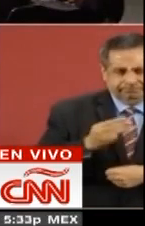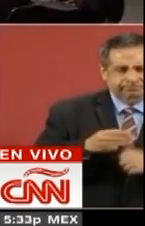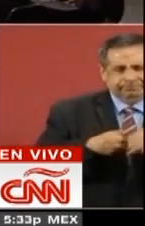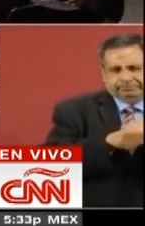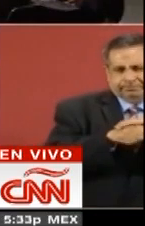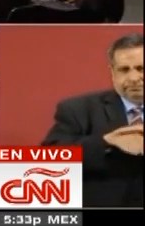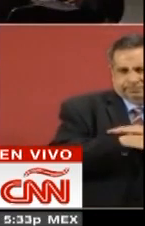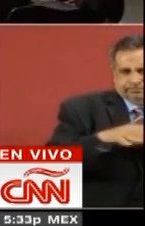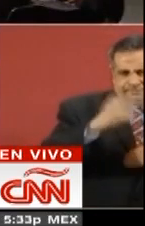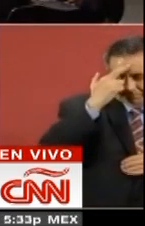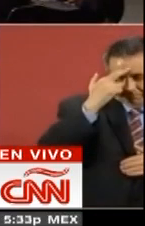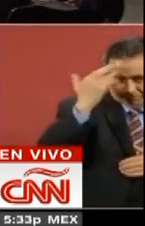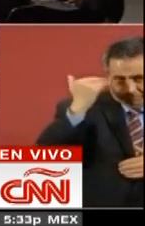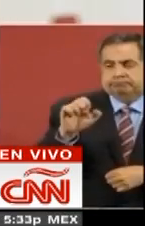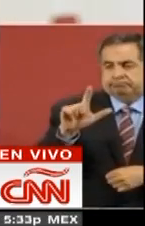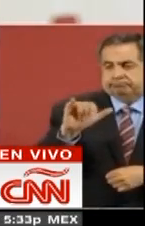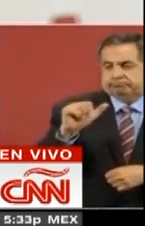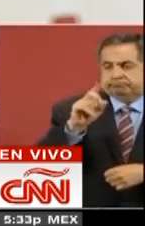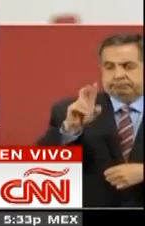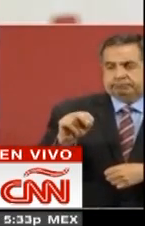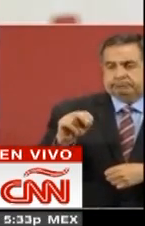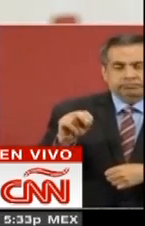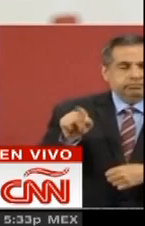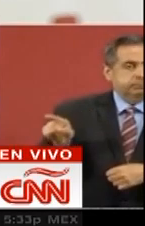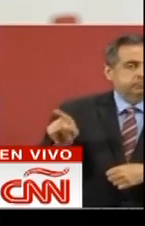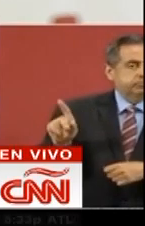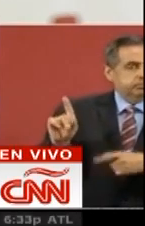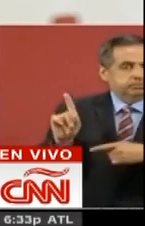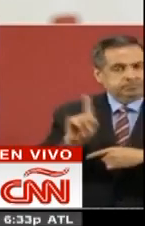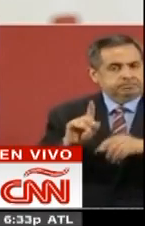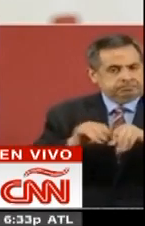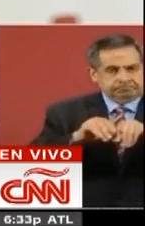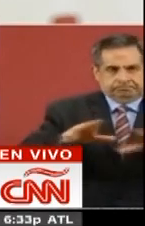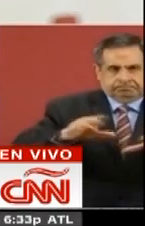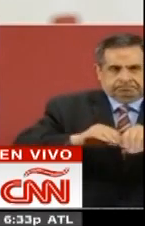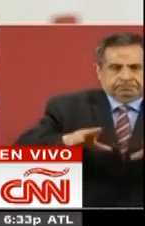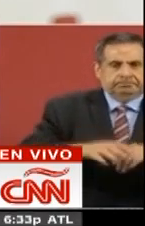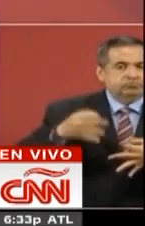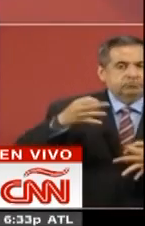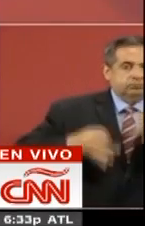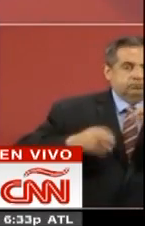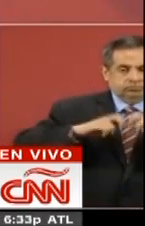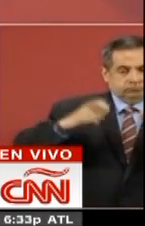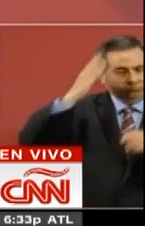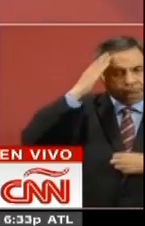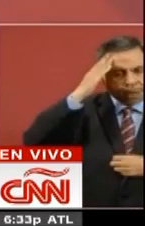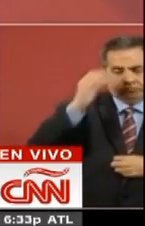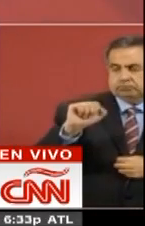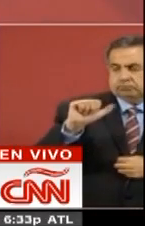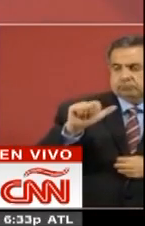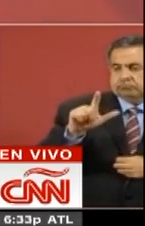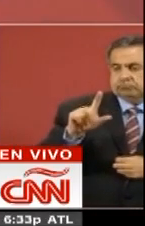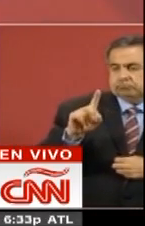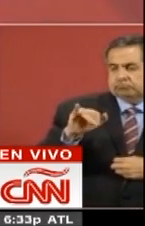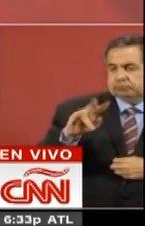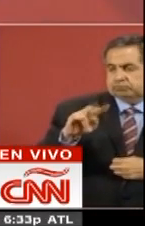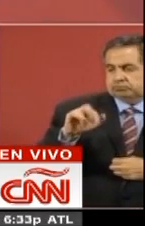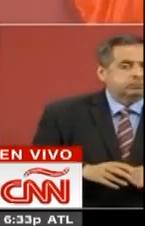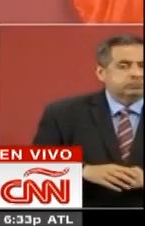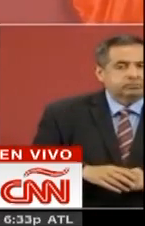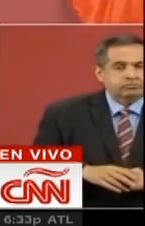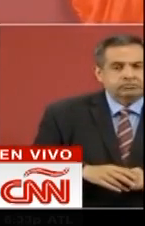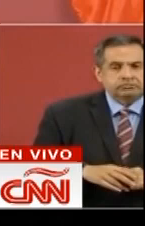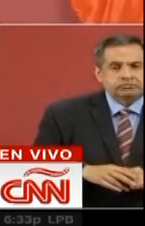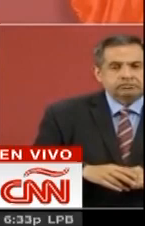México, Andrés Manuel López Obrador y su gobierno han expresado su intención de abrir todas las líneas de investigación sobre el caso,